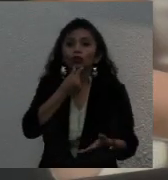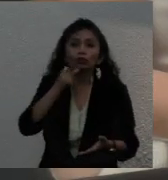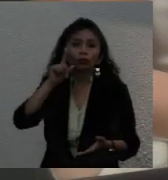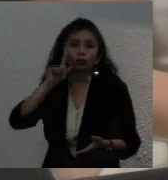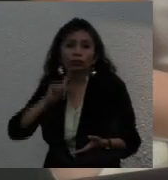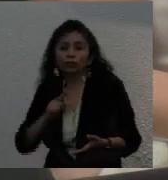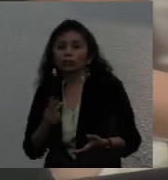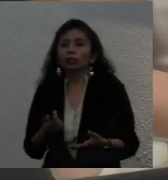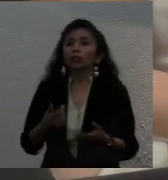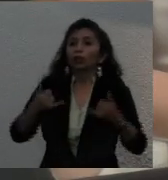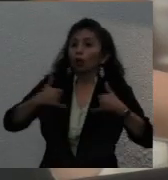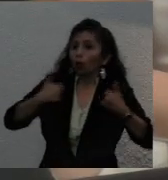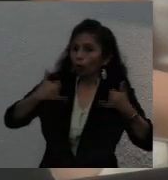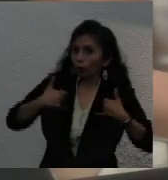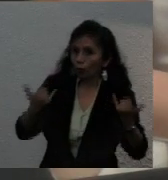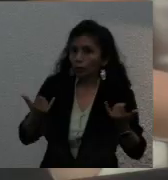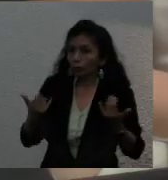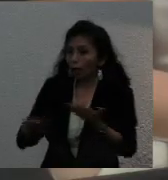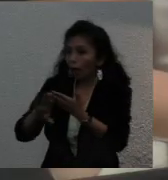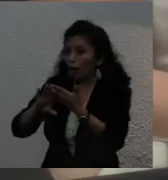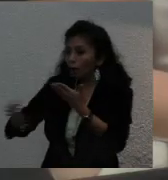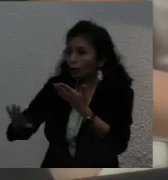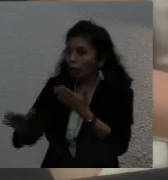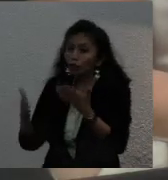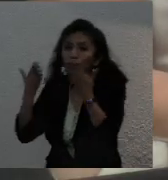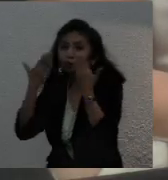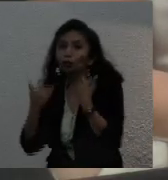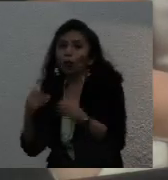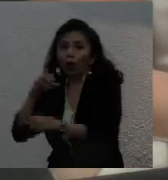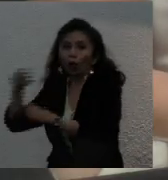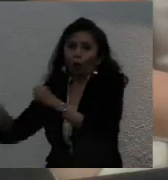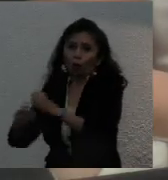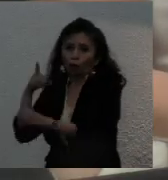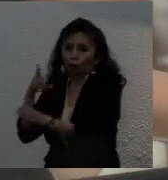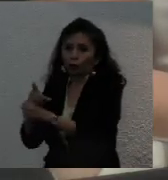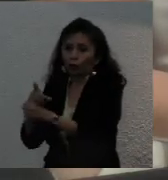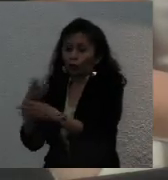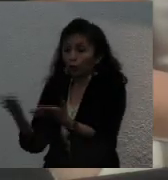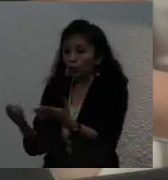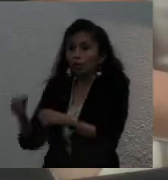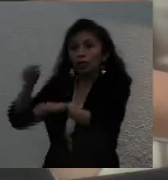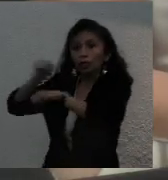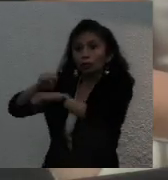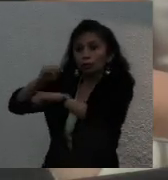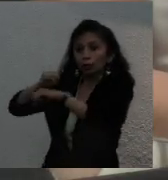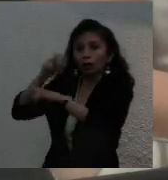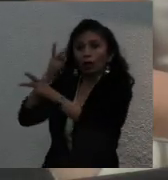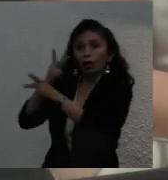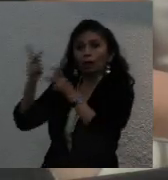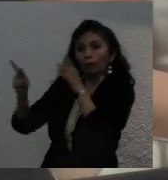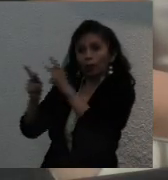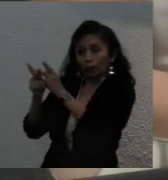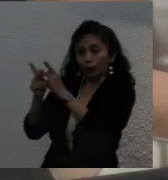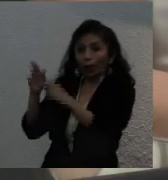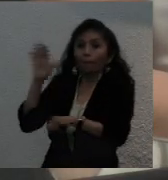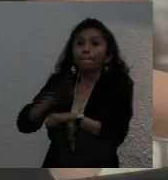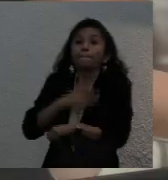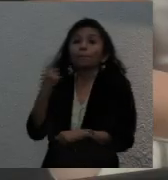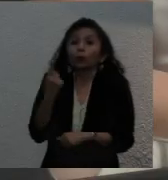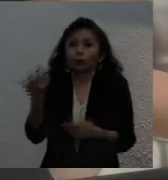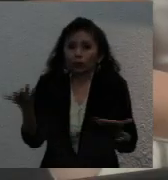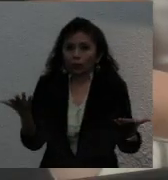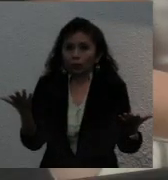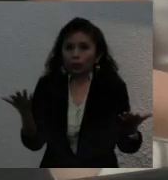de Quintana Roo, para evitar que se queden sin oportunidades para niveles de secundaria y bachillerato. Porque no puede